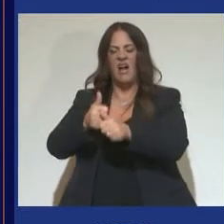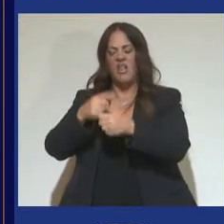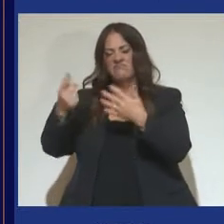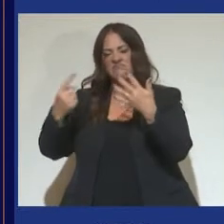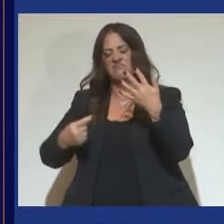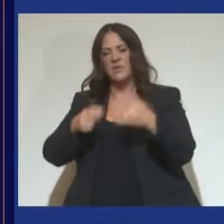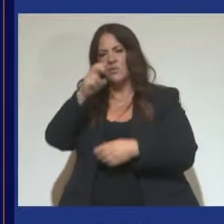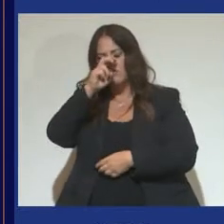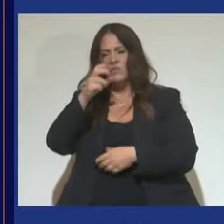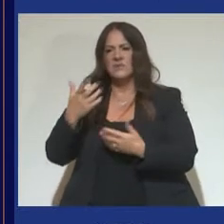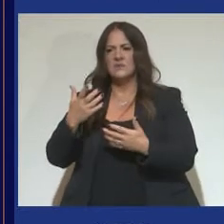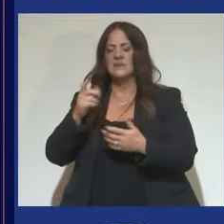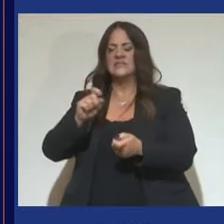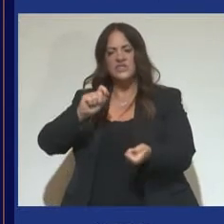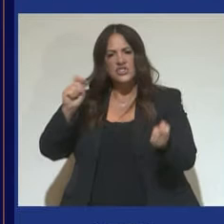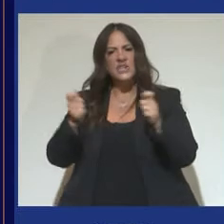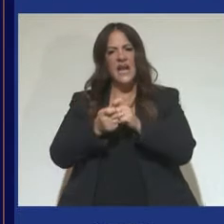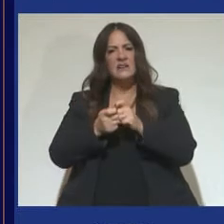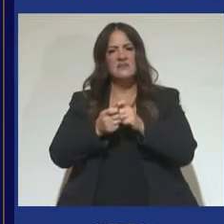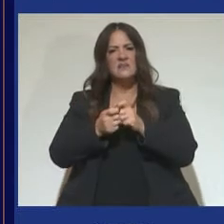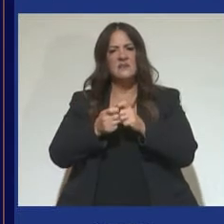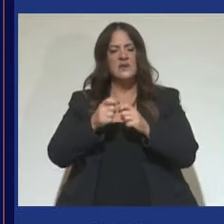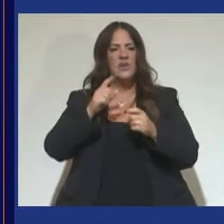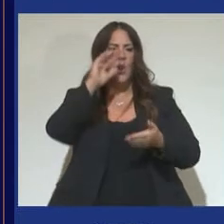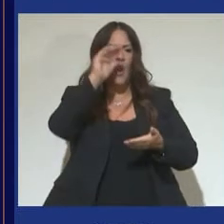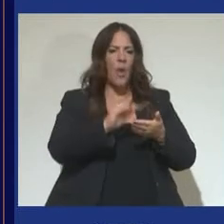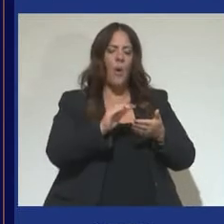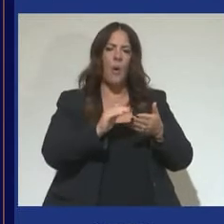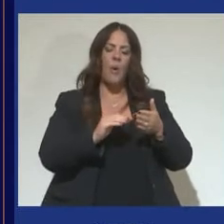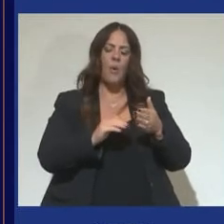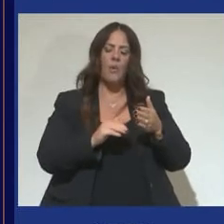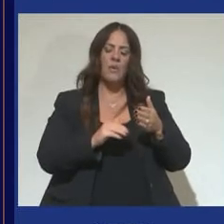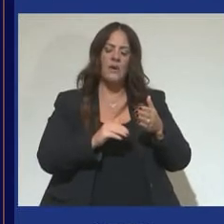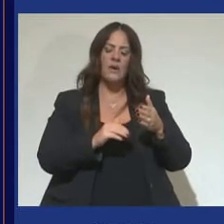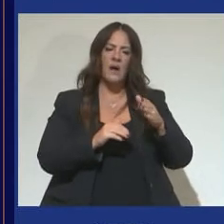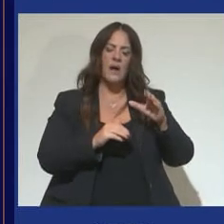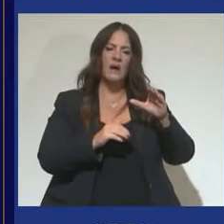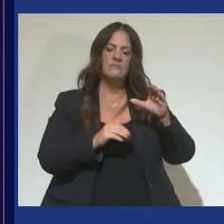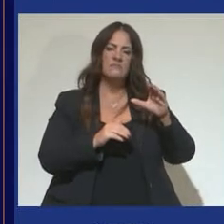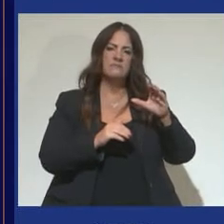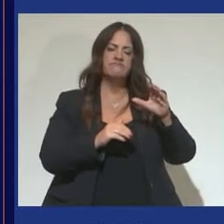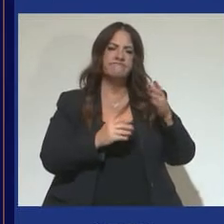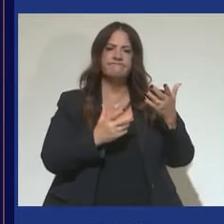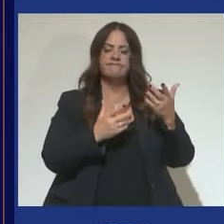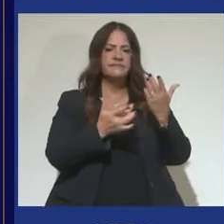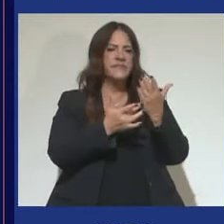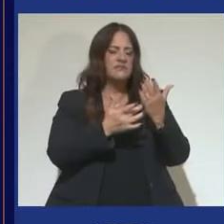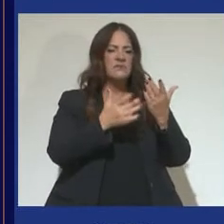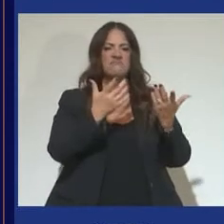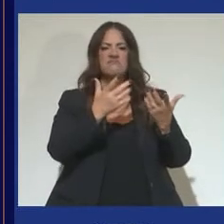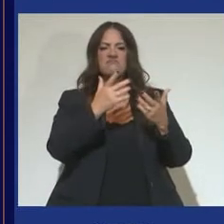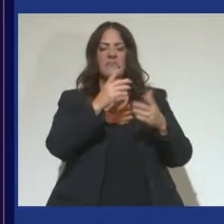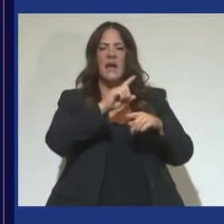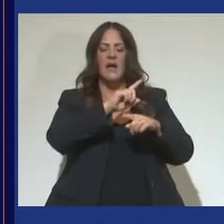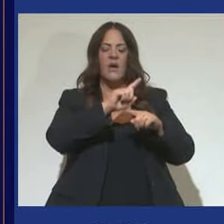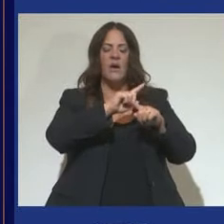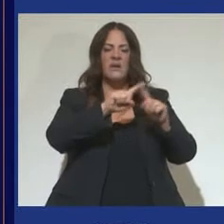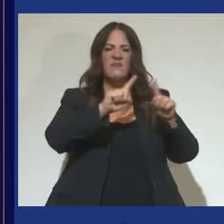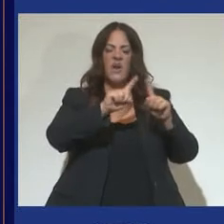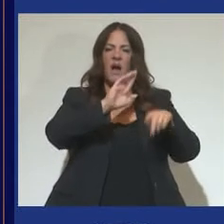imponen y particularmente ahora transición que estamos yendo a un punto donde vamos a descarbonizar nuestra